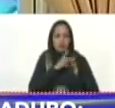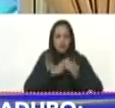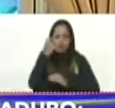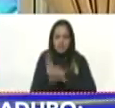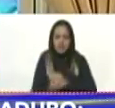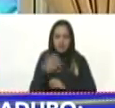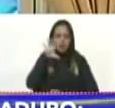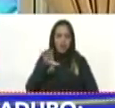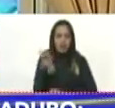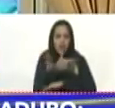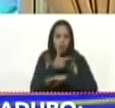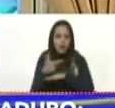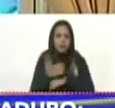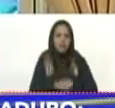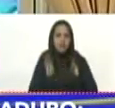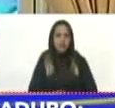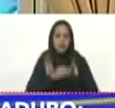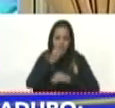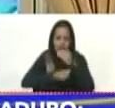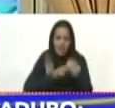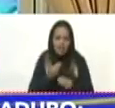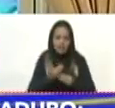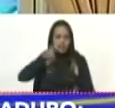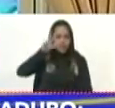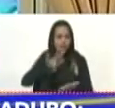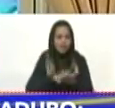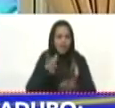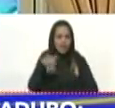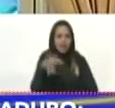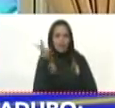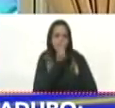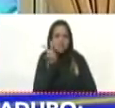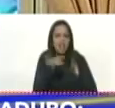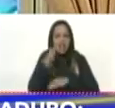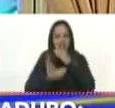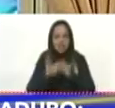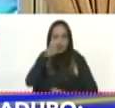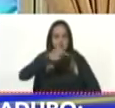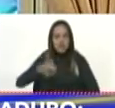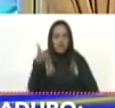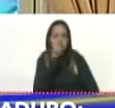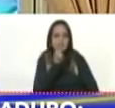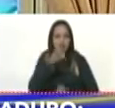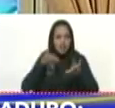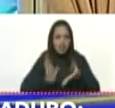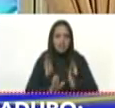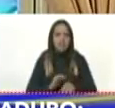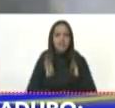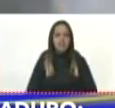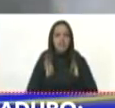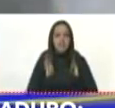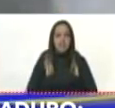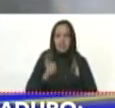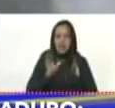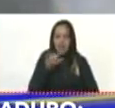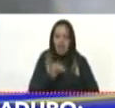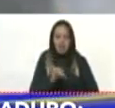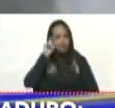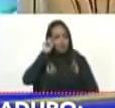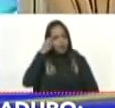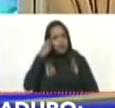de país. Está hecho Made in Venezuela, hecho por venezolanos y venezolanas en base a la raíz bolivariana, en base a la